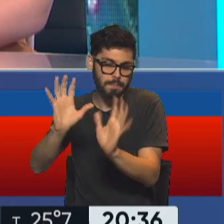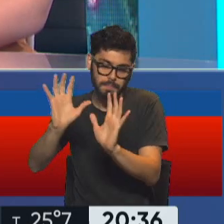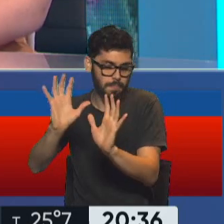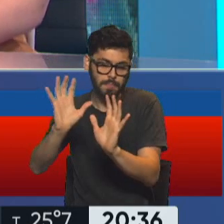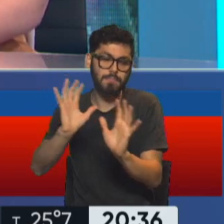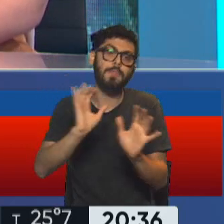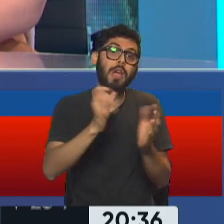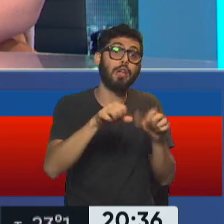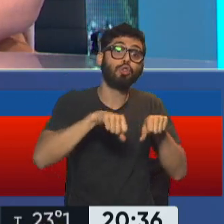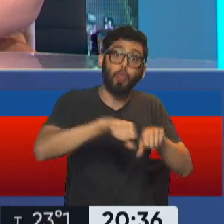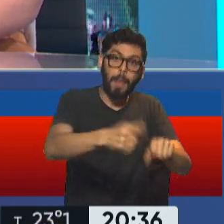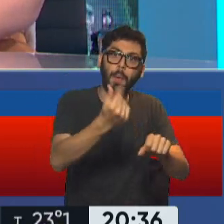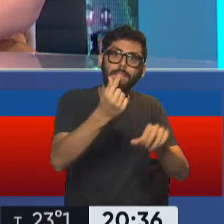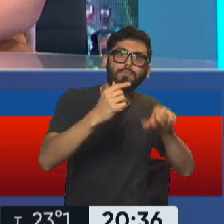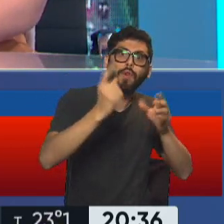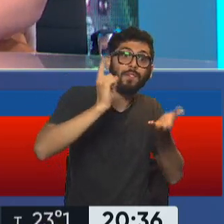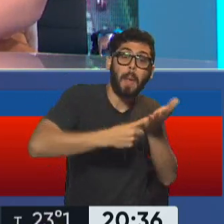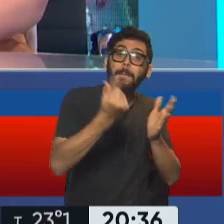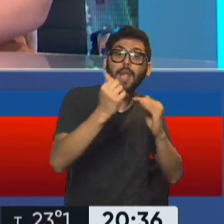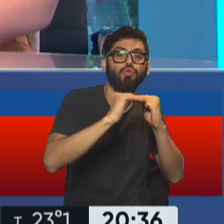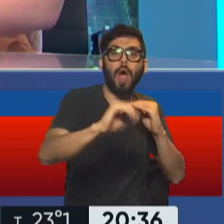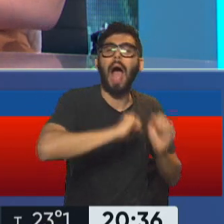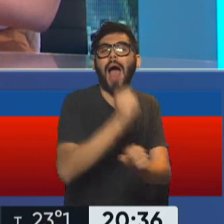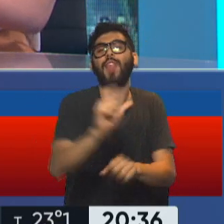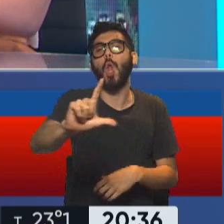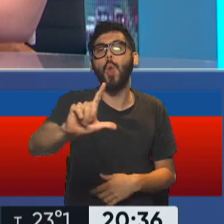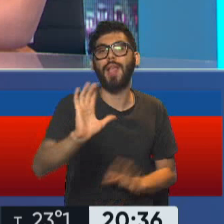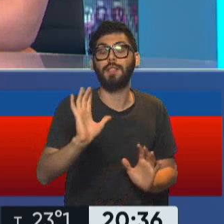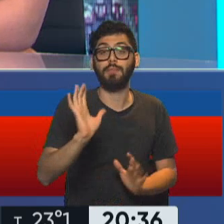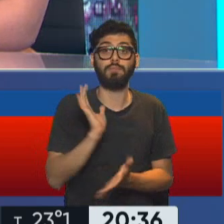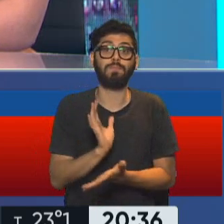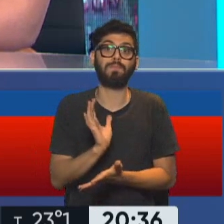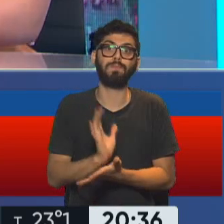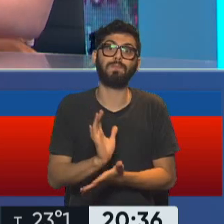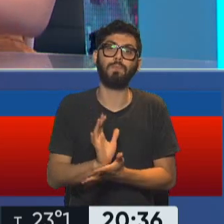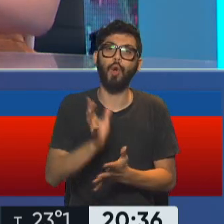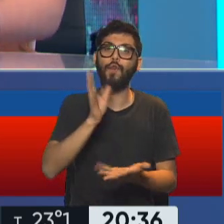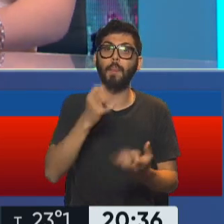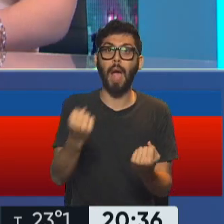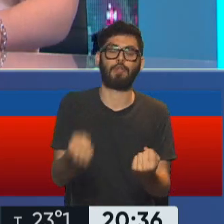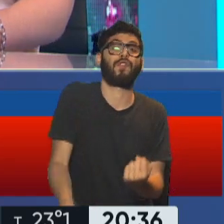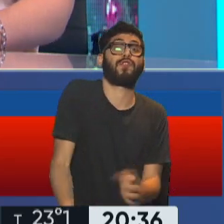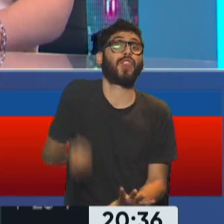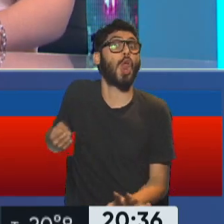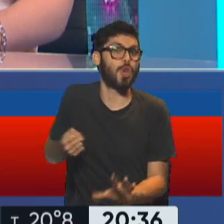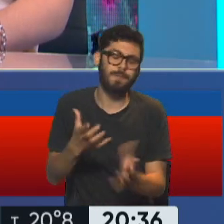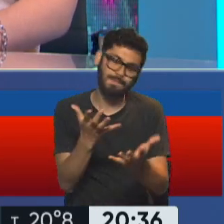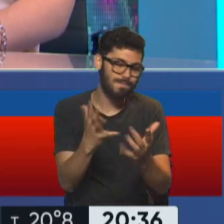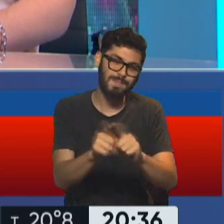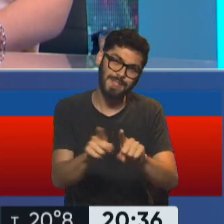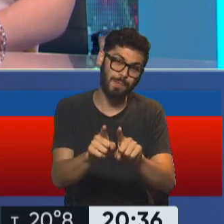Congelamiento entonces hasta el lunes. Una medida que busca ponerle un freno de mano. ¿Te acordás que habíamos hablado hace muy poquito